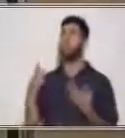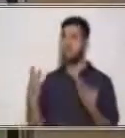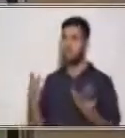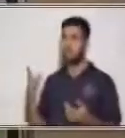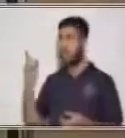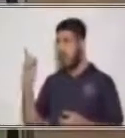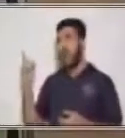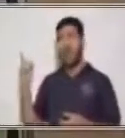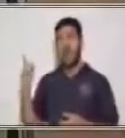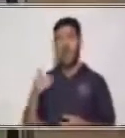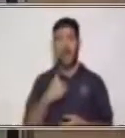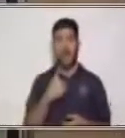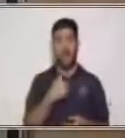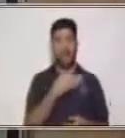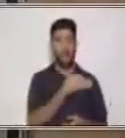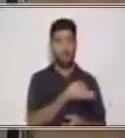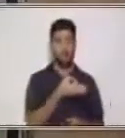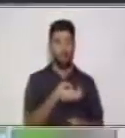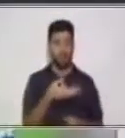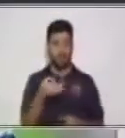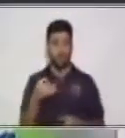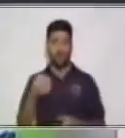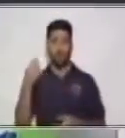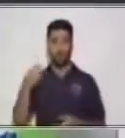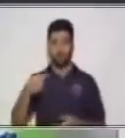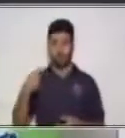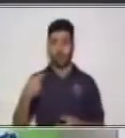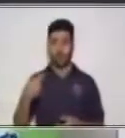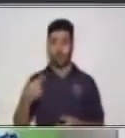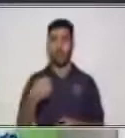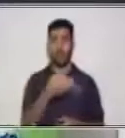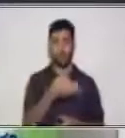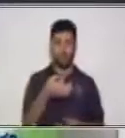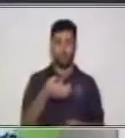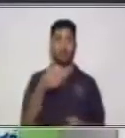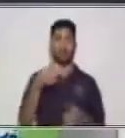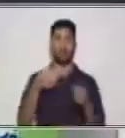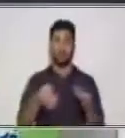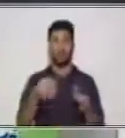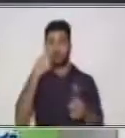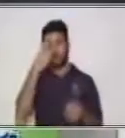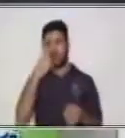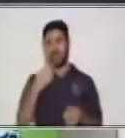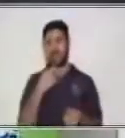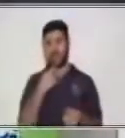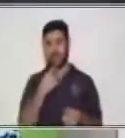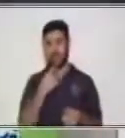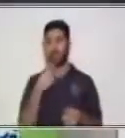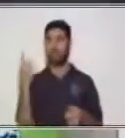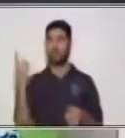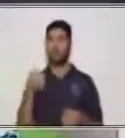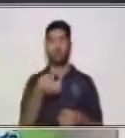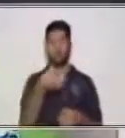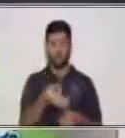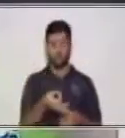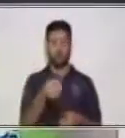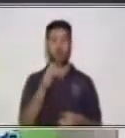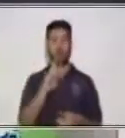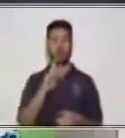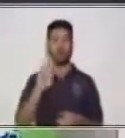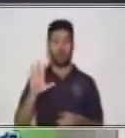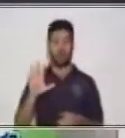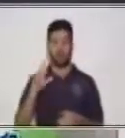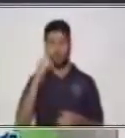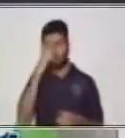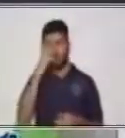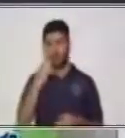moneda de quetzal, hay una moneda de 50 centavos, hay una moneda de 25 centavos, hay una